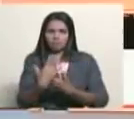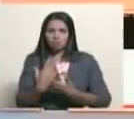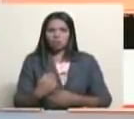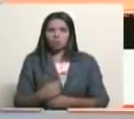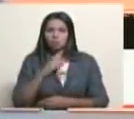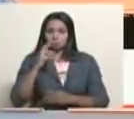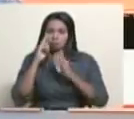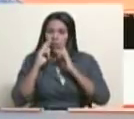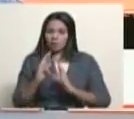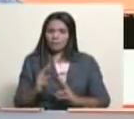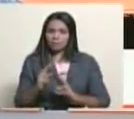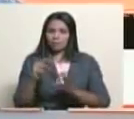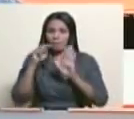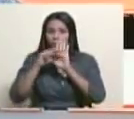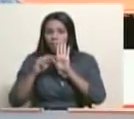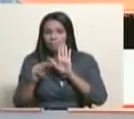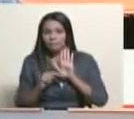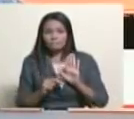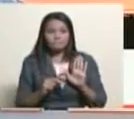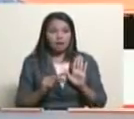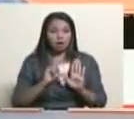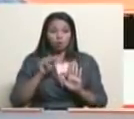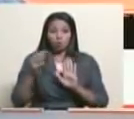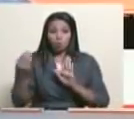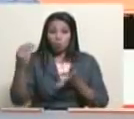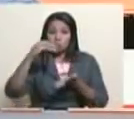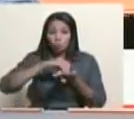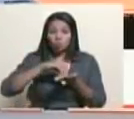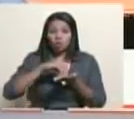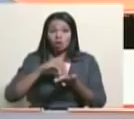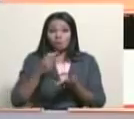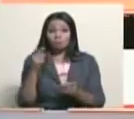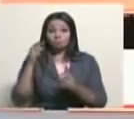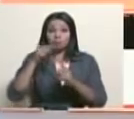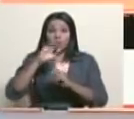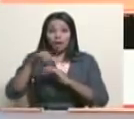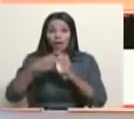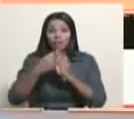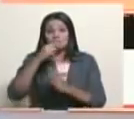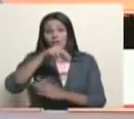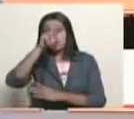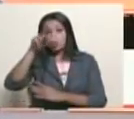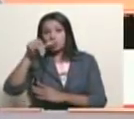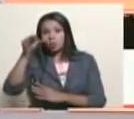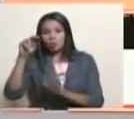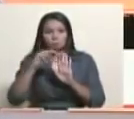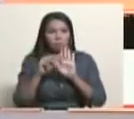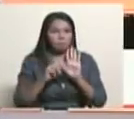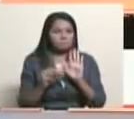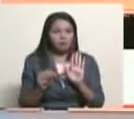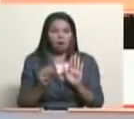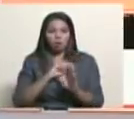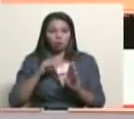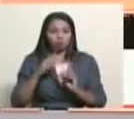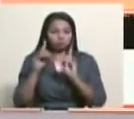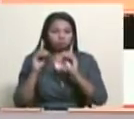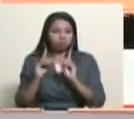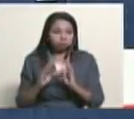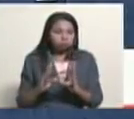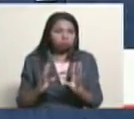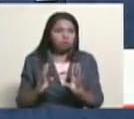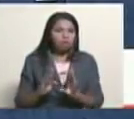Nosotros respetamos las reglas de juego establecidas para llegar a Noruega, a estos procesos de